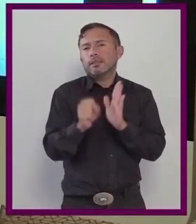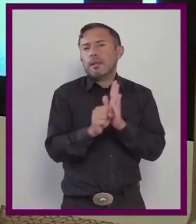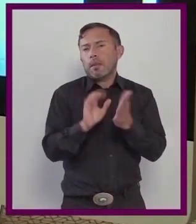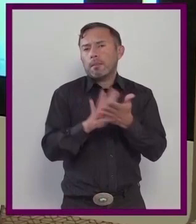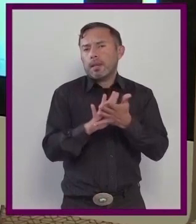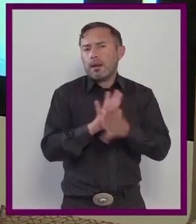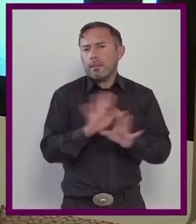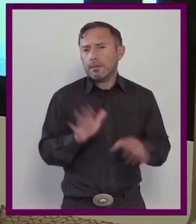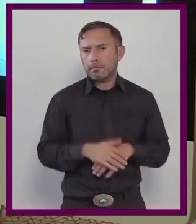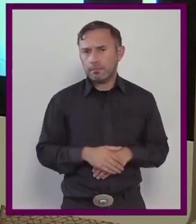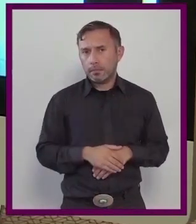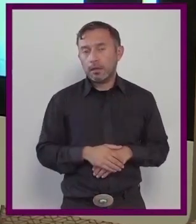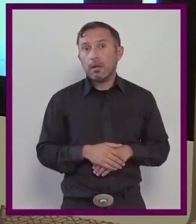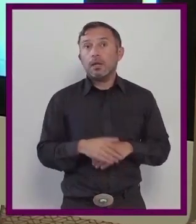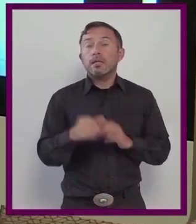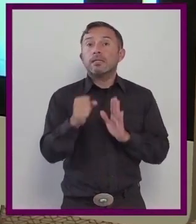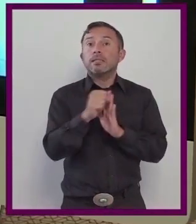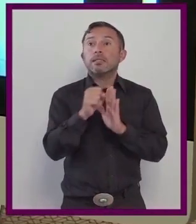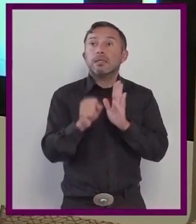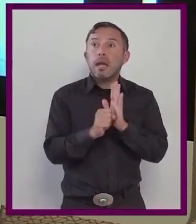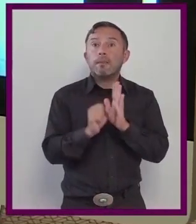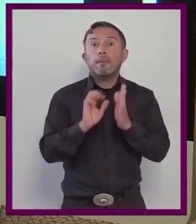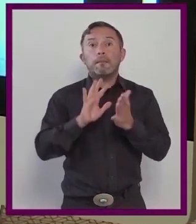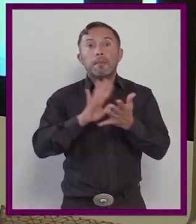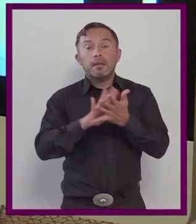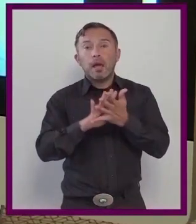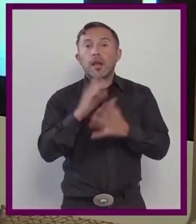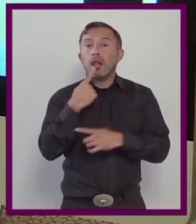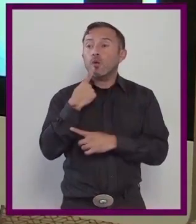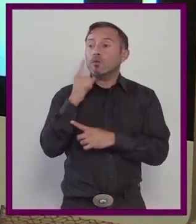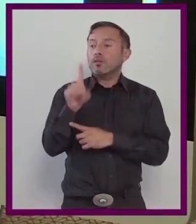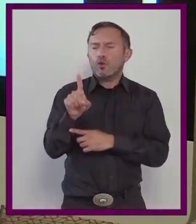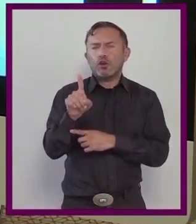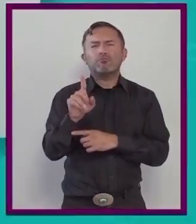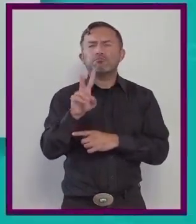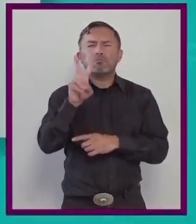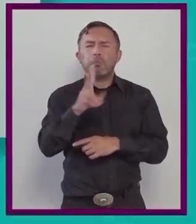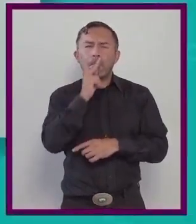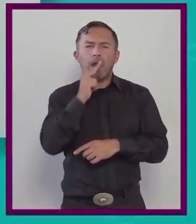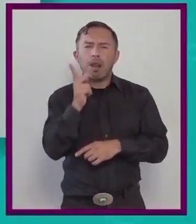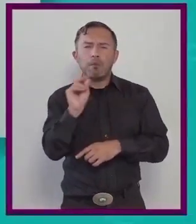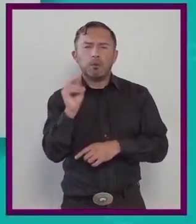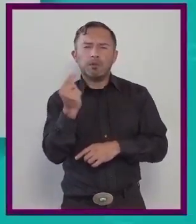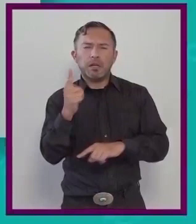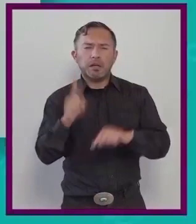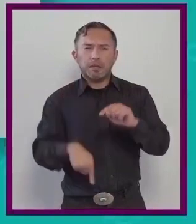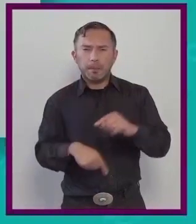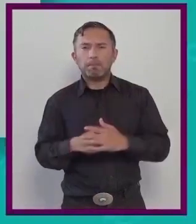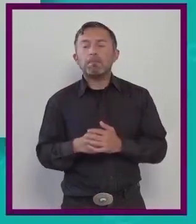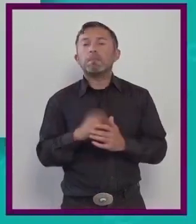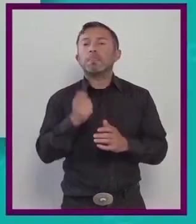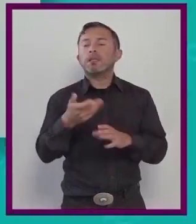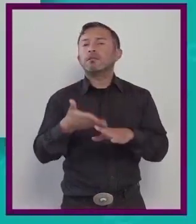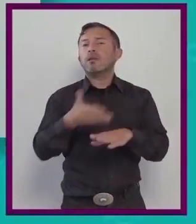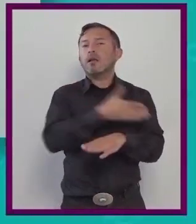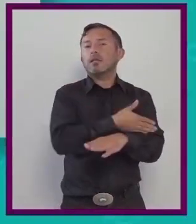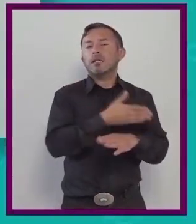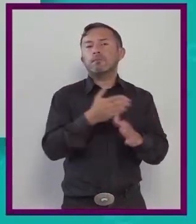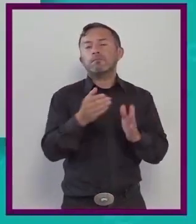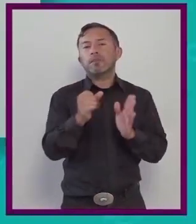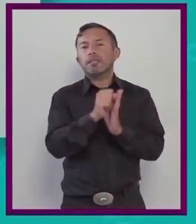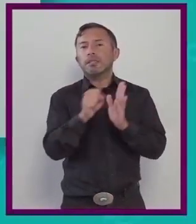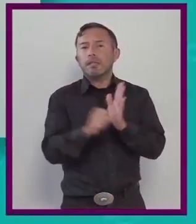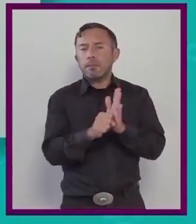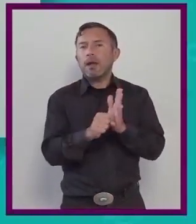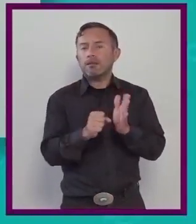denominarlo como sistema penal y ya no como sistema penal acusatorio, Lo que trasciende en este sistema es que se deja a un lado